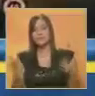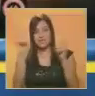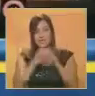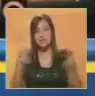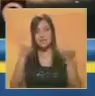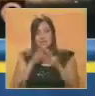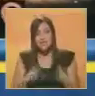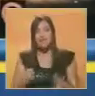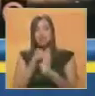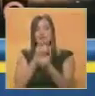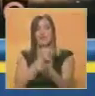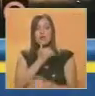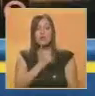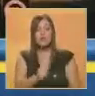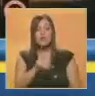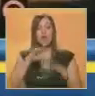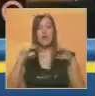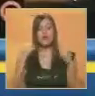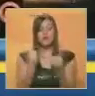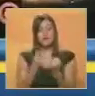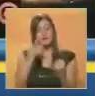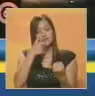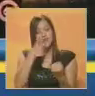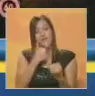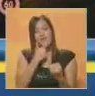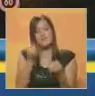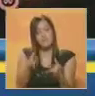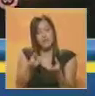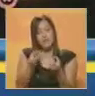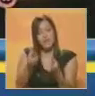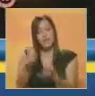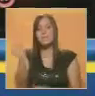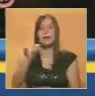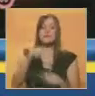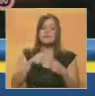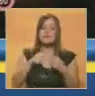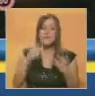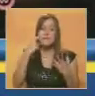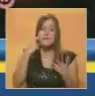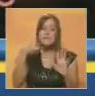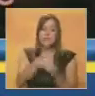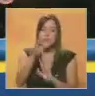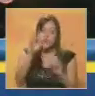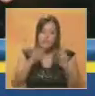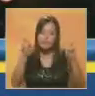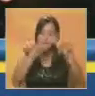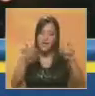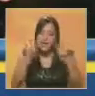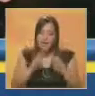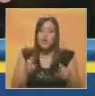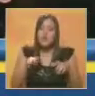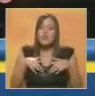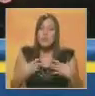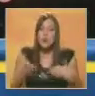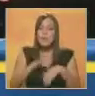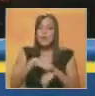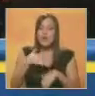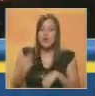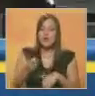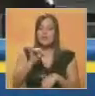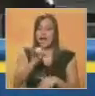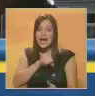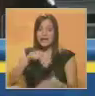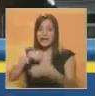las investigaciones se informó que la oficina del fiscal facilitará más detalles sobre las pesquisas para determinar Cuáles fueron las causas